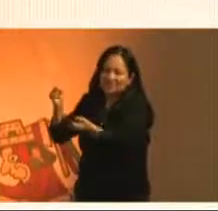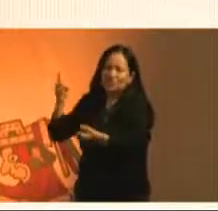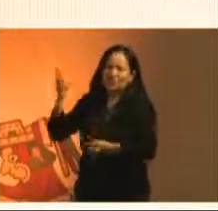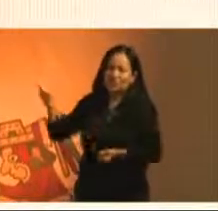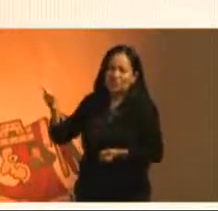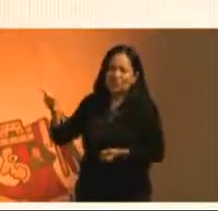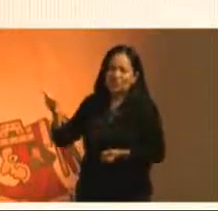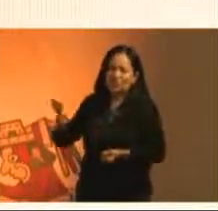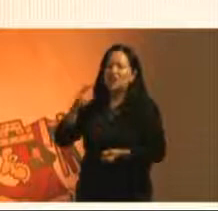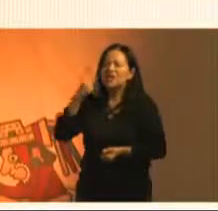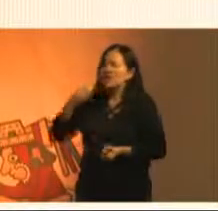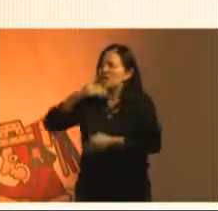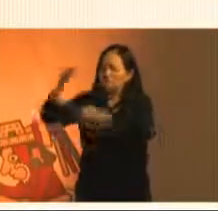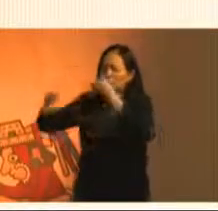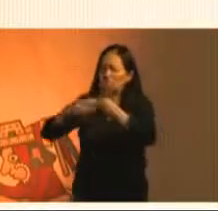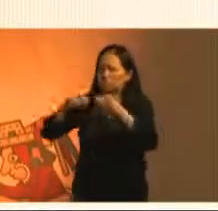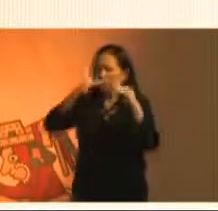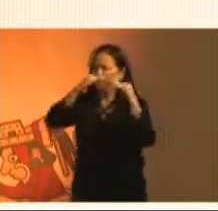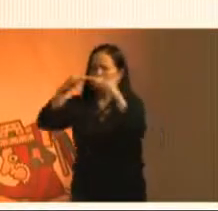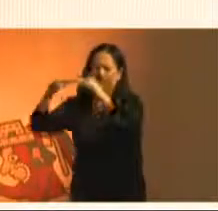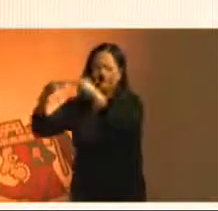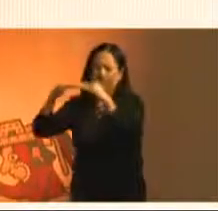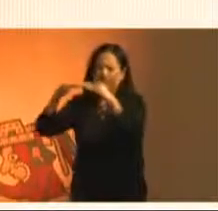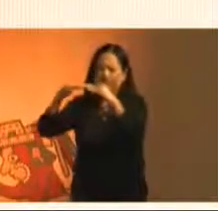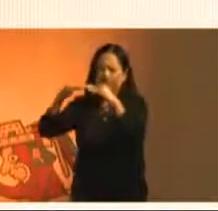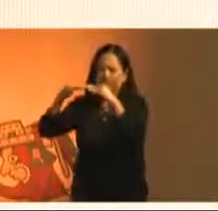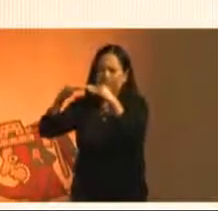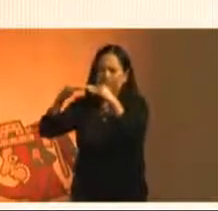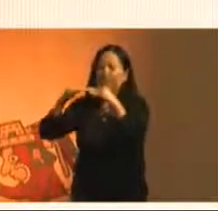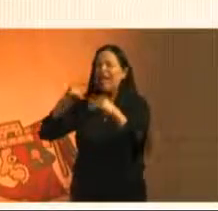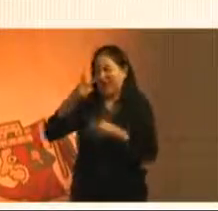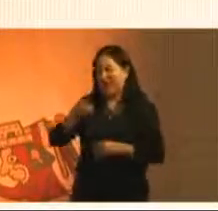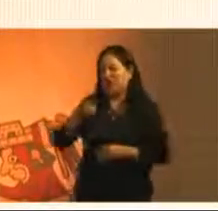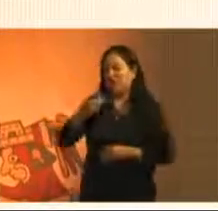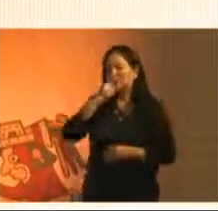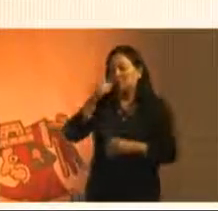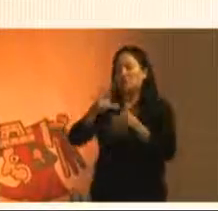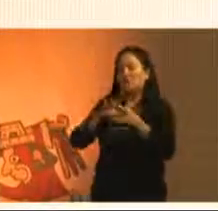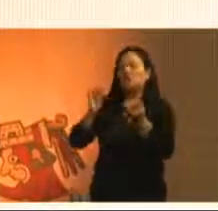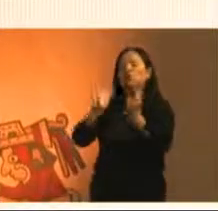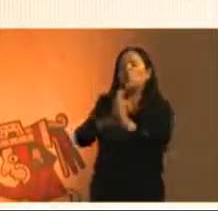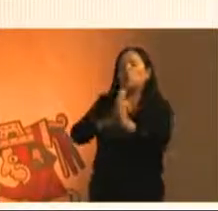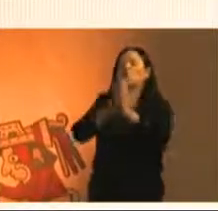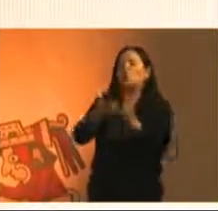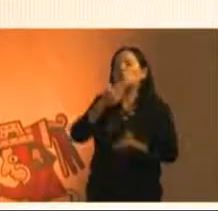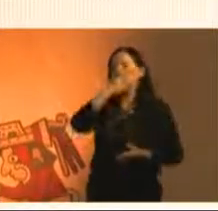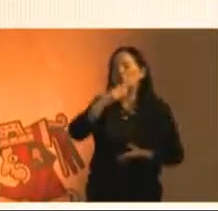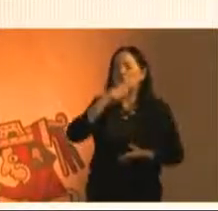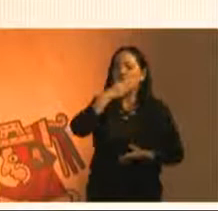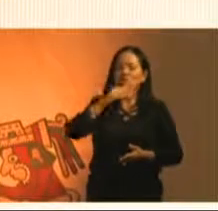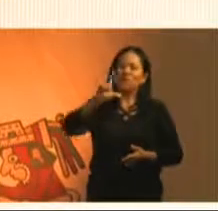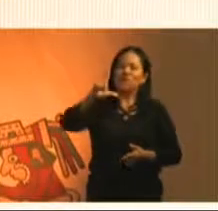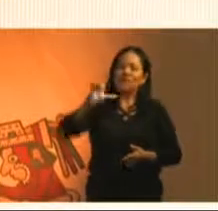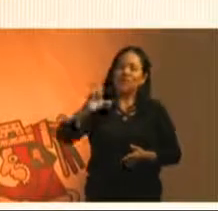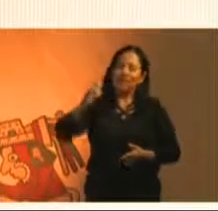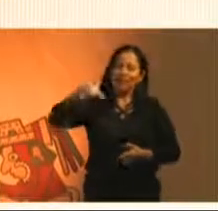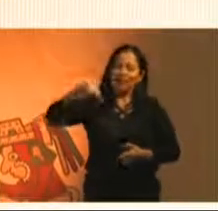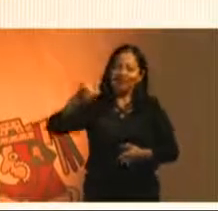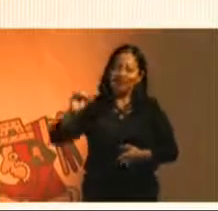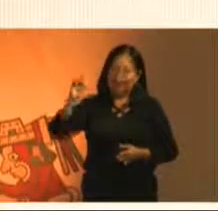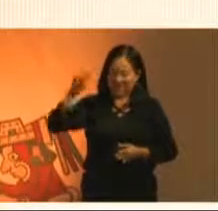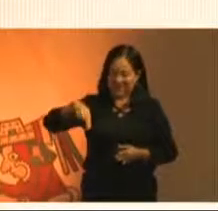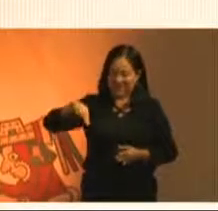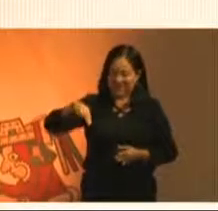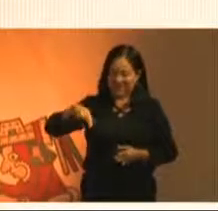y sin estar eso lo que llegaban a decir los libros de un tal lenin que había dirigido la revolución en rusia